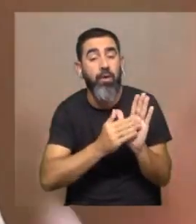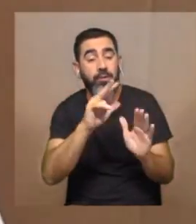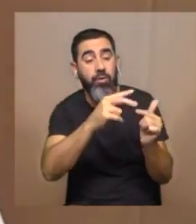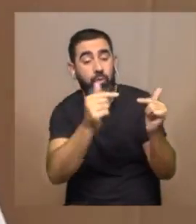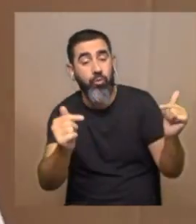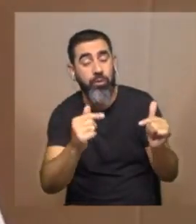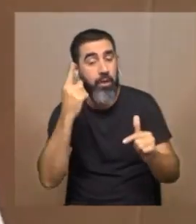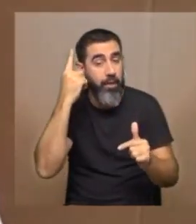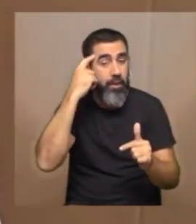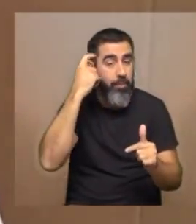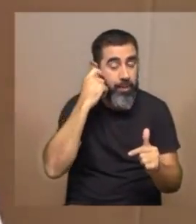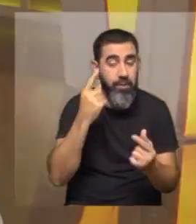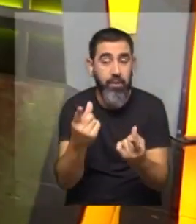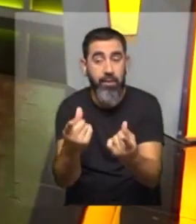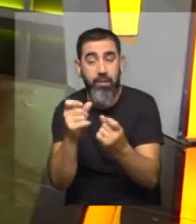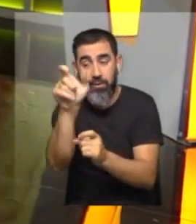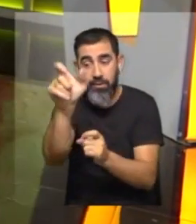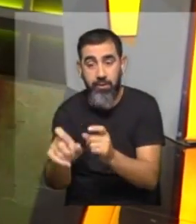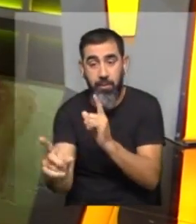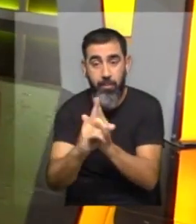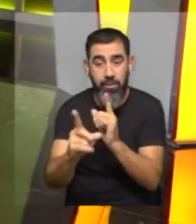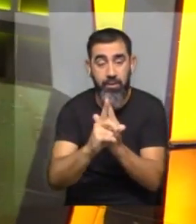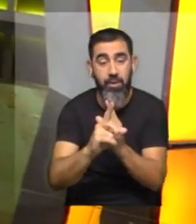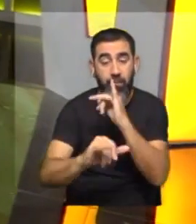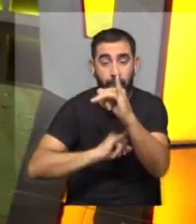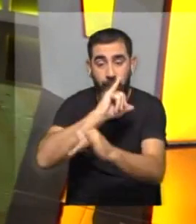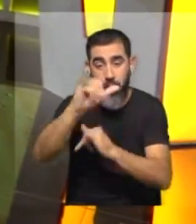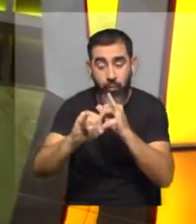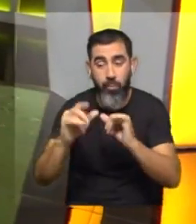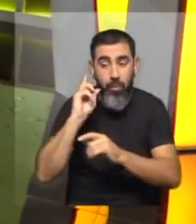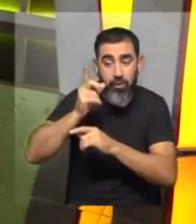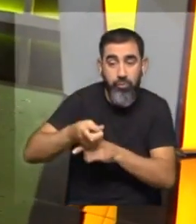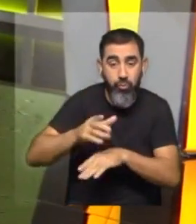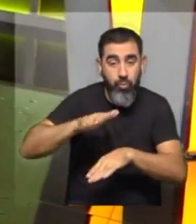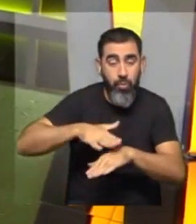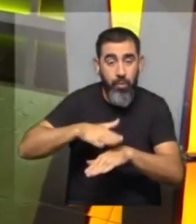componentes: experiencia, necesidades del paciente e información para tomar decisiones,